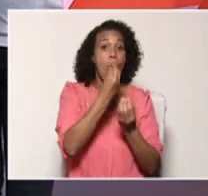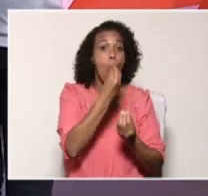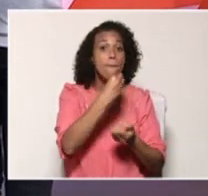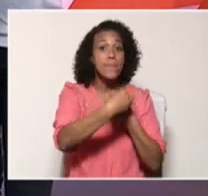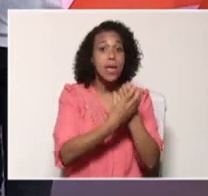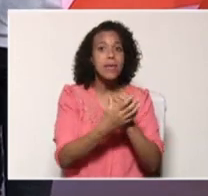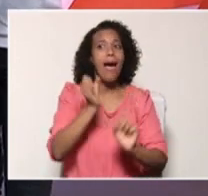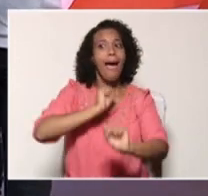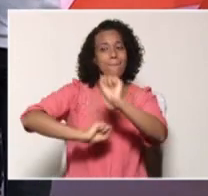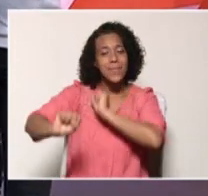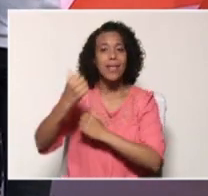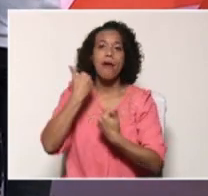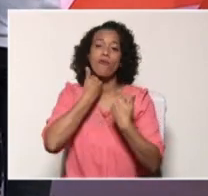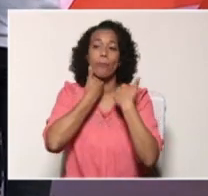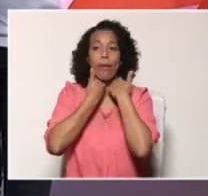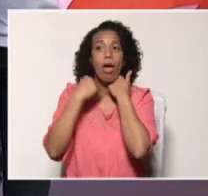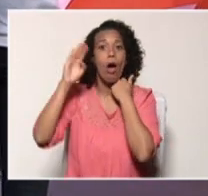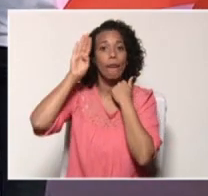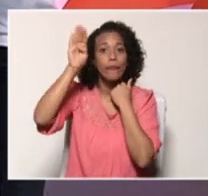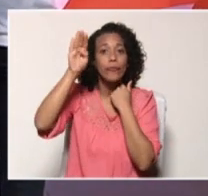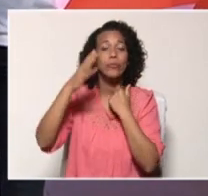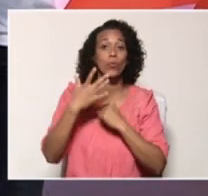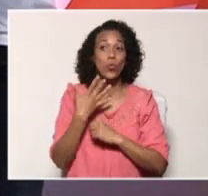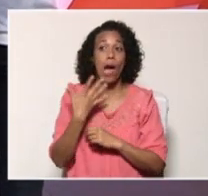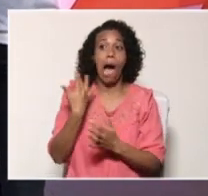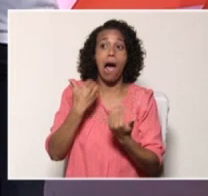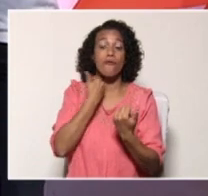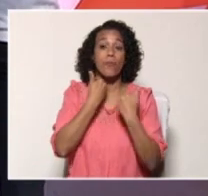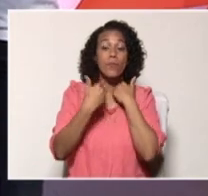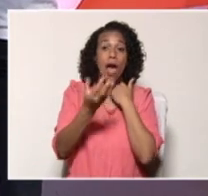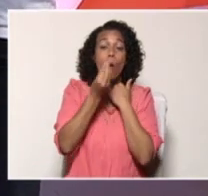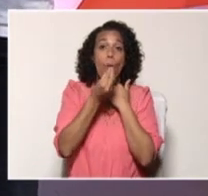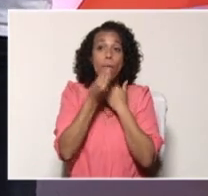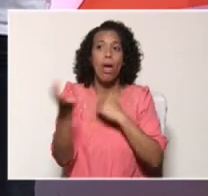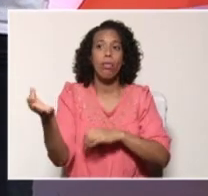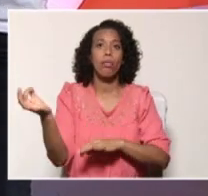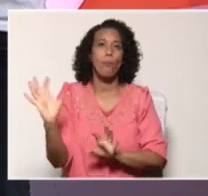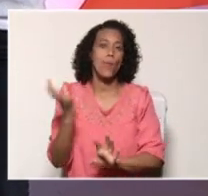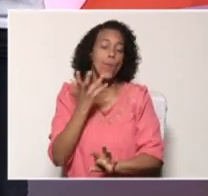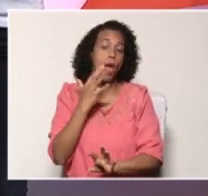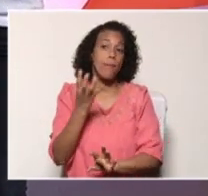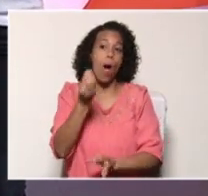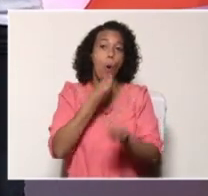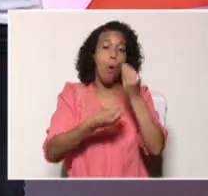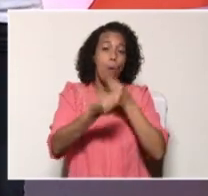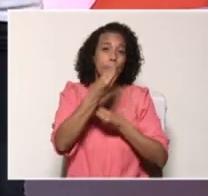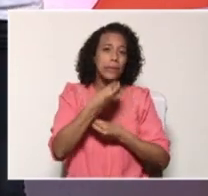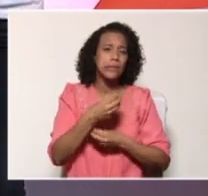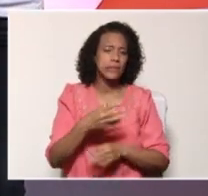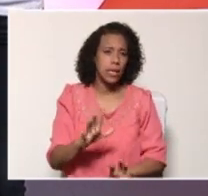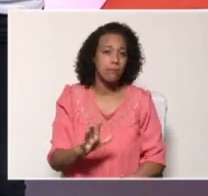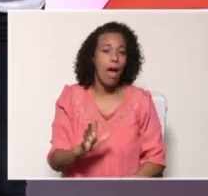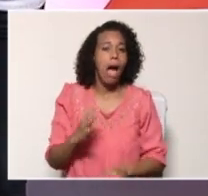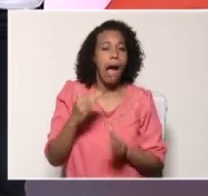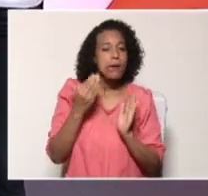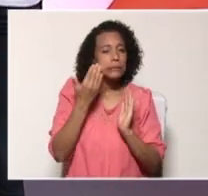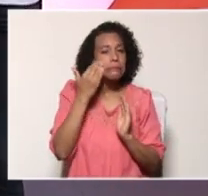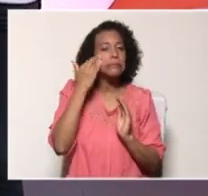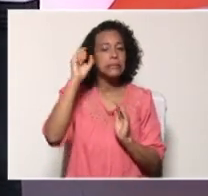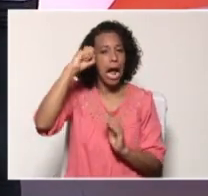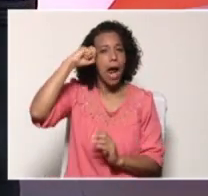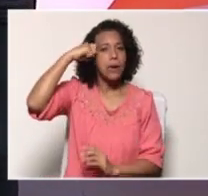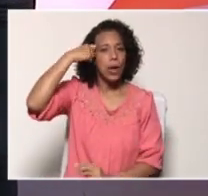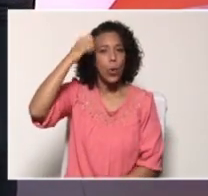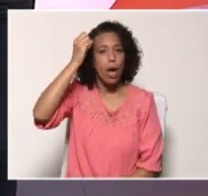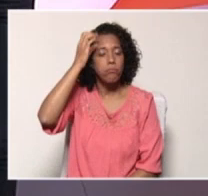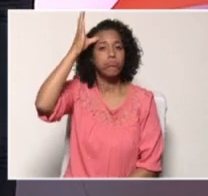podamos evitarlas. Sí, hay otras enfermedades que se transfieren por estos alimentos. Entonces, en la medida que lo evitemos, vamos